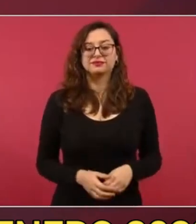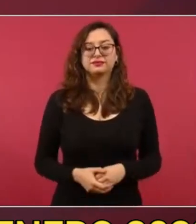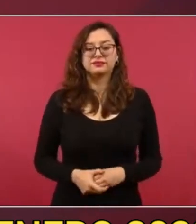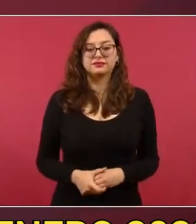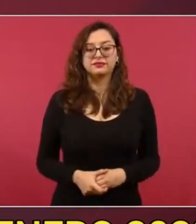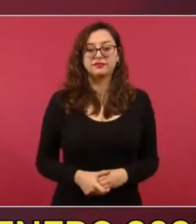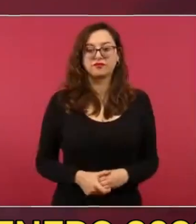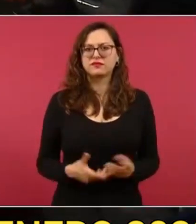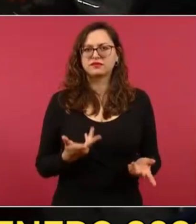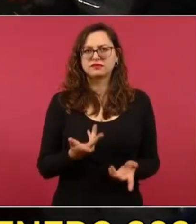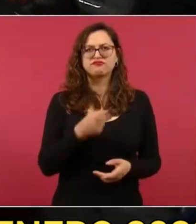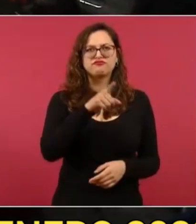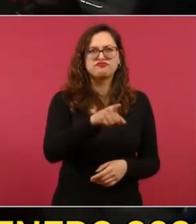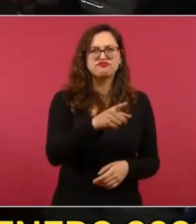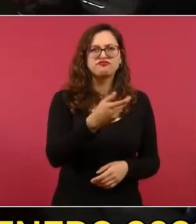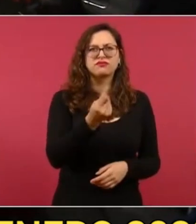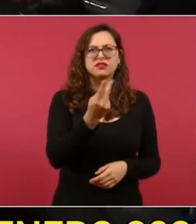Y cámbienle,